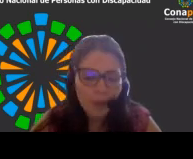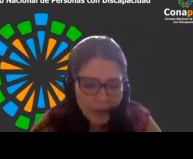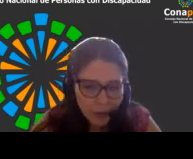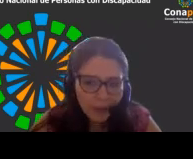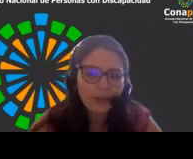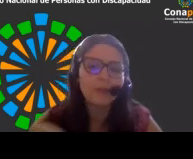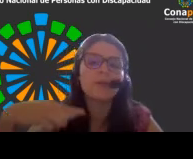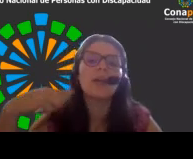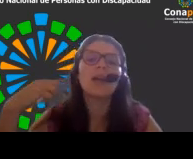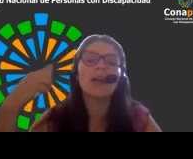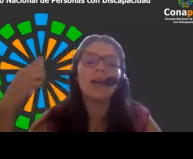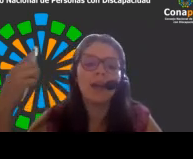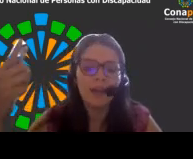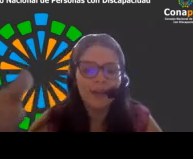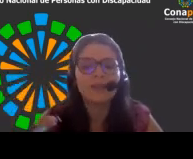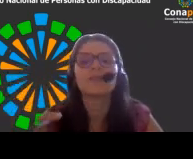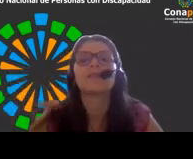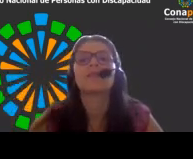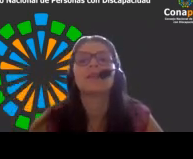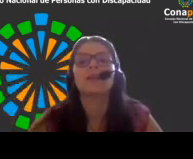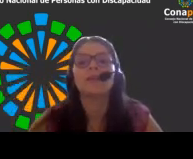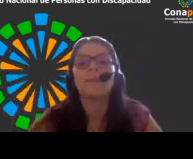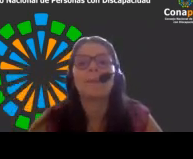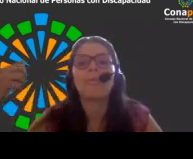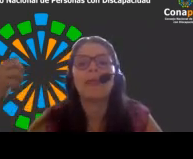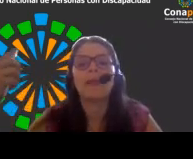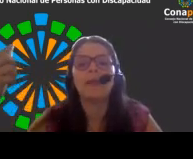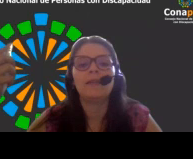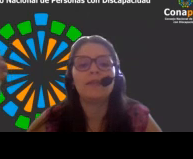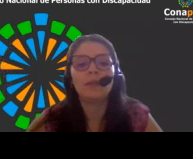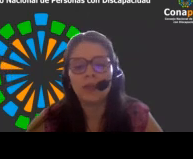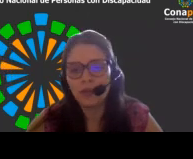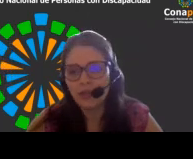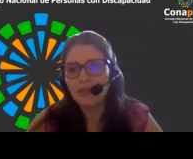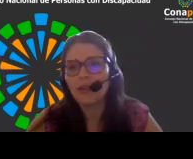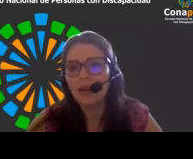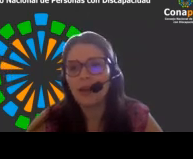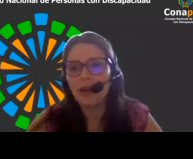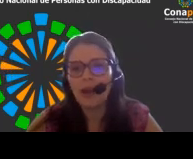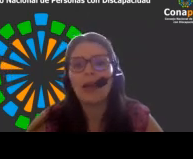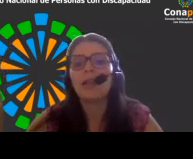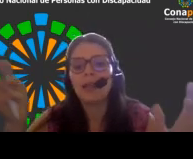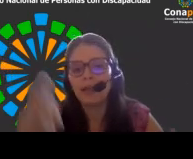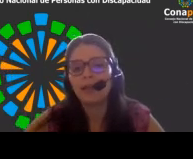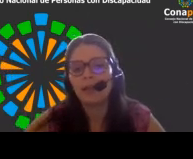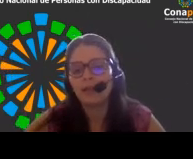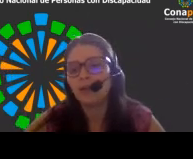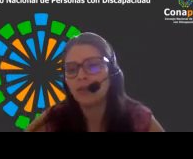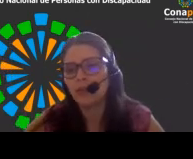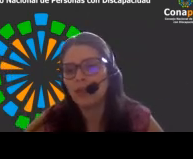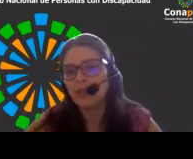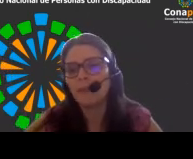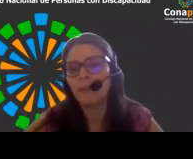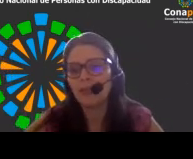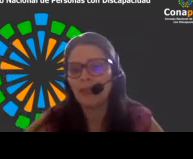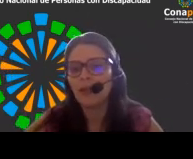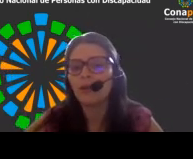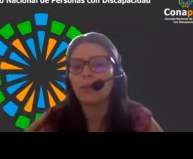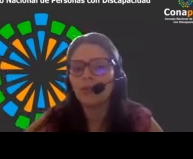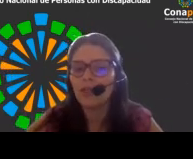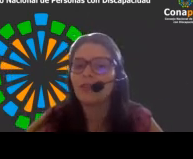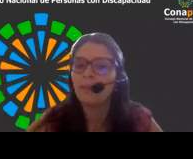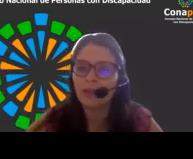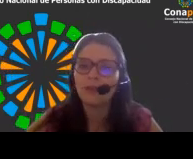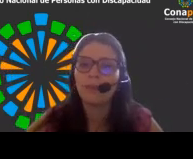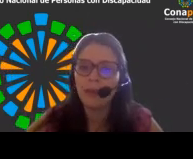Cómo vas sumando cada vez situaciones a la situación de discapacidad